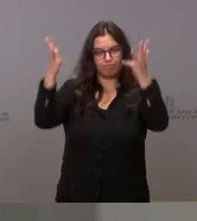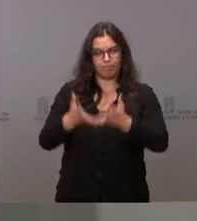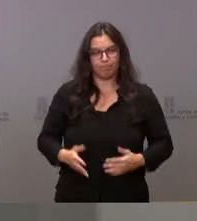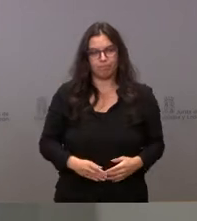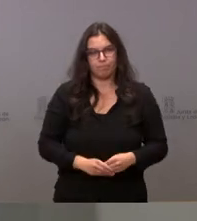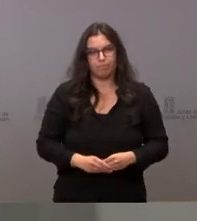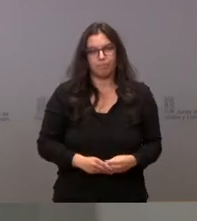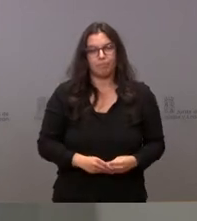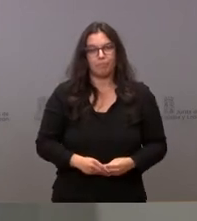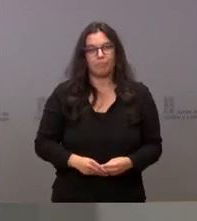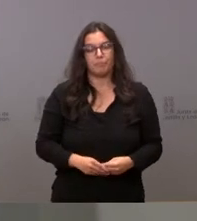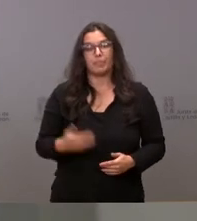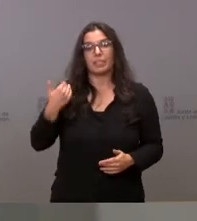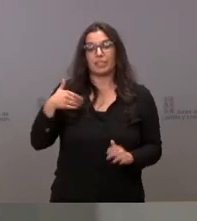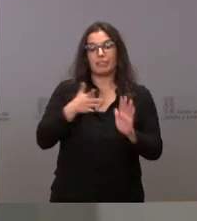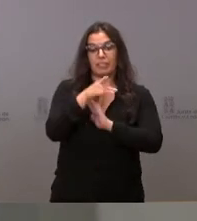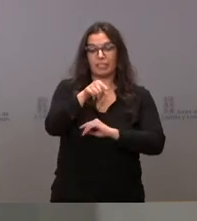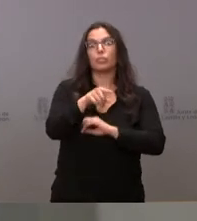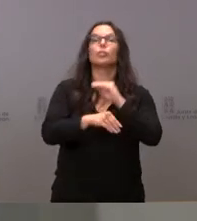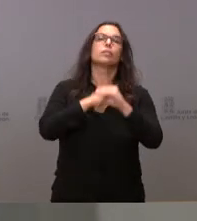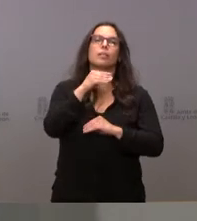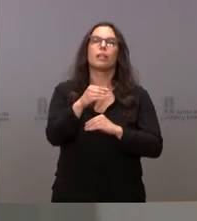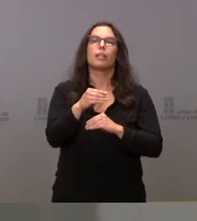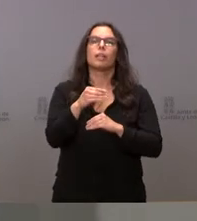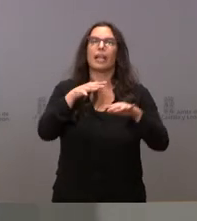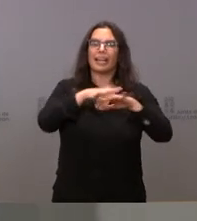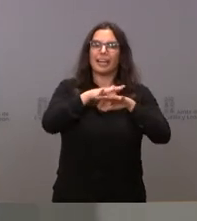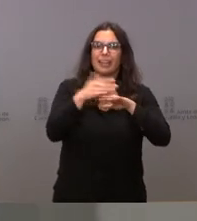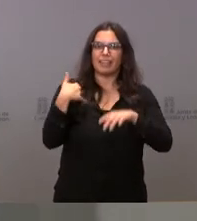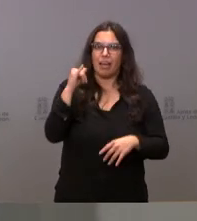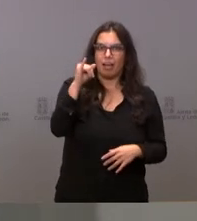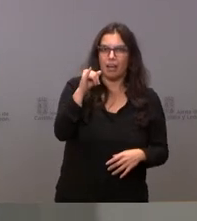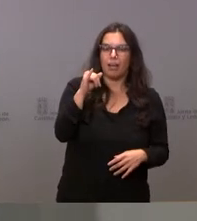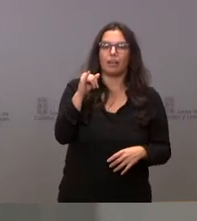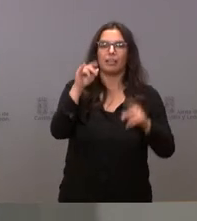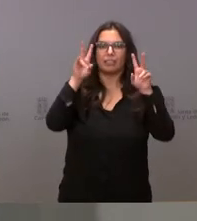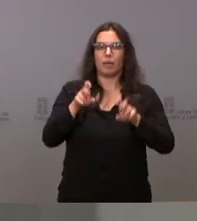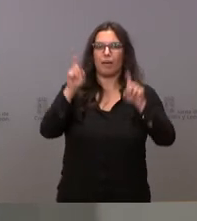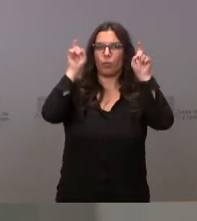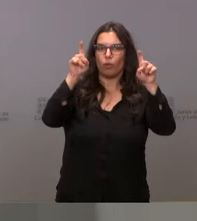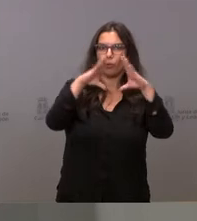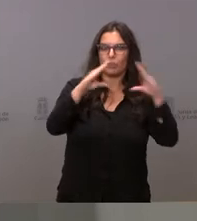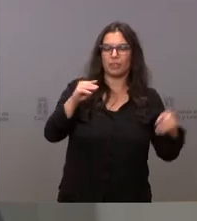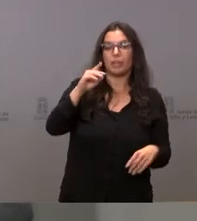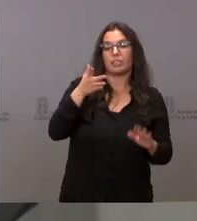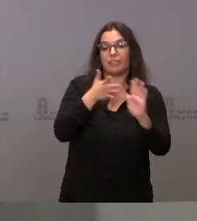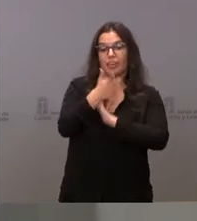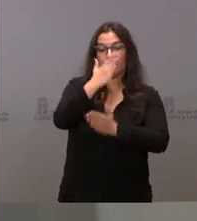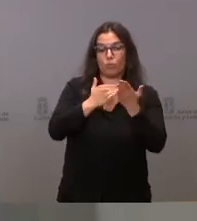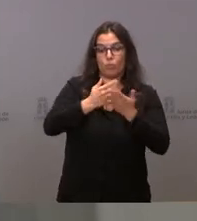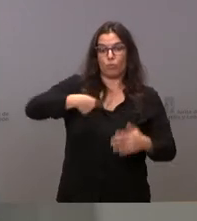ya con esta actuación, las actuaciones en la red ya existentes en materia de educación universitaria y sitúa a nuestra